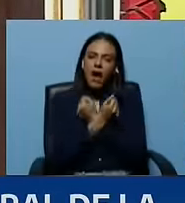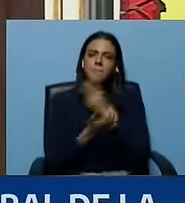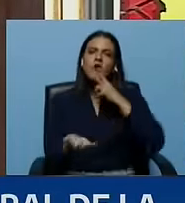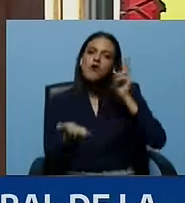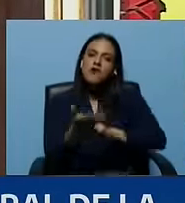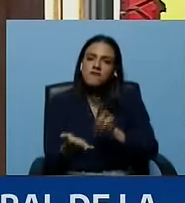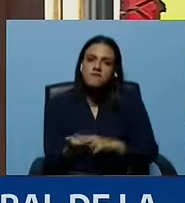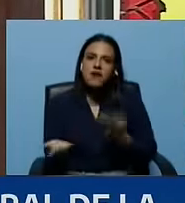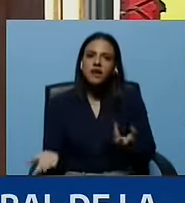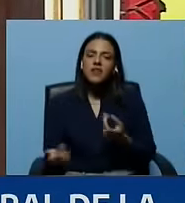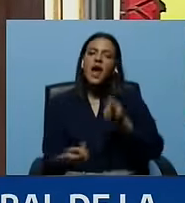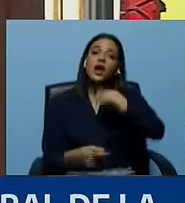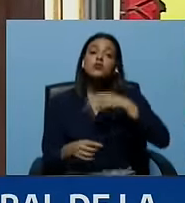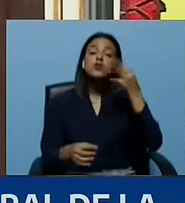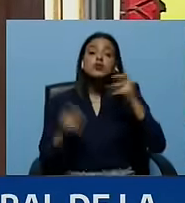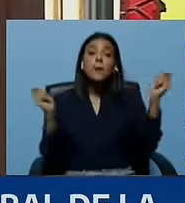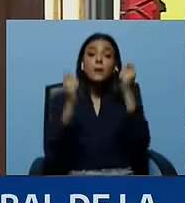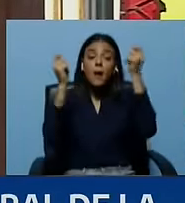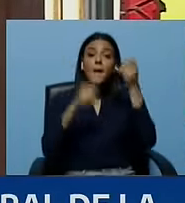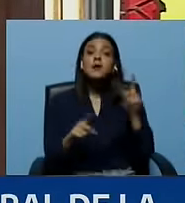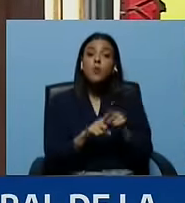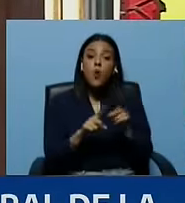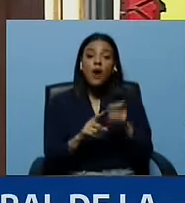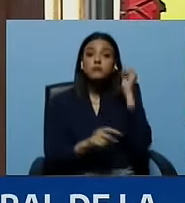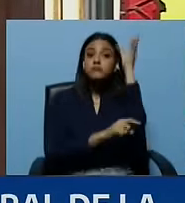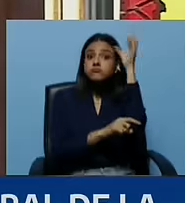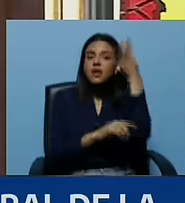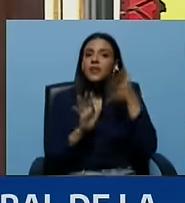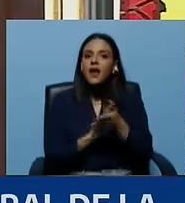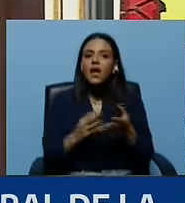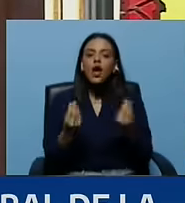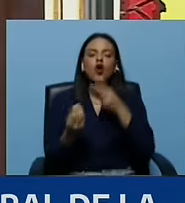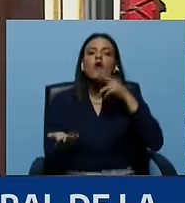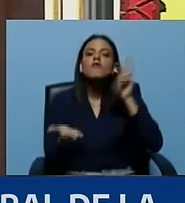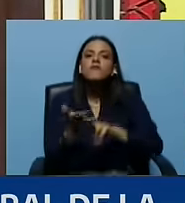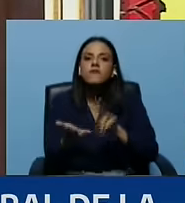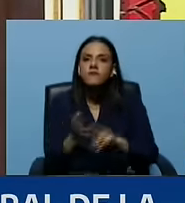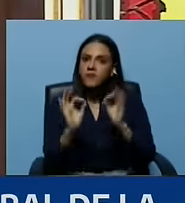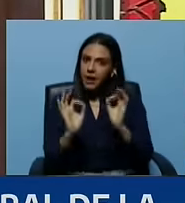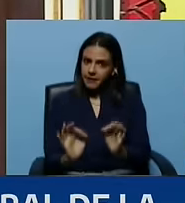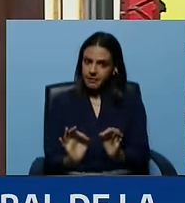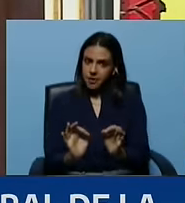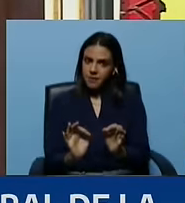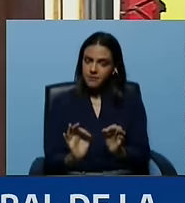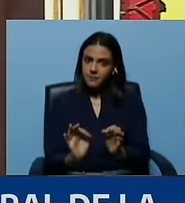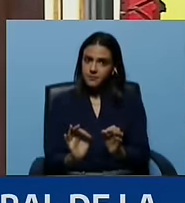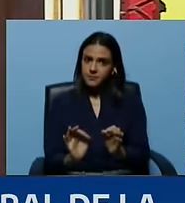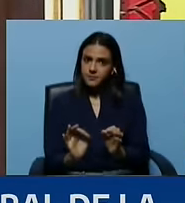nuestra consigna tiene que transformarse en realidades. Así que